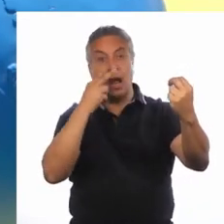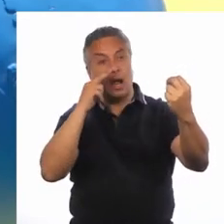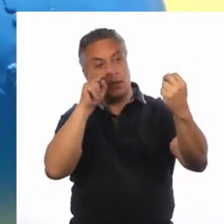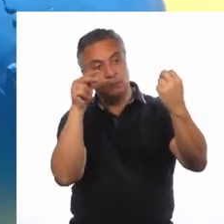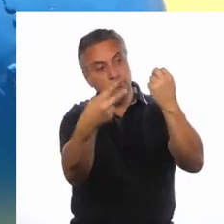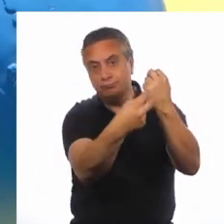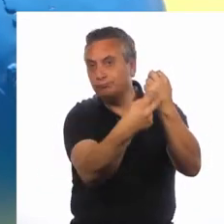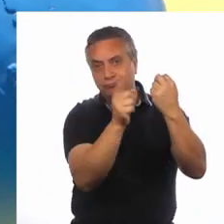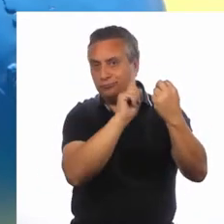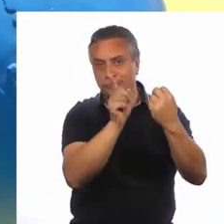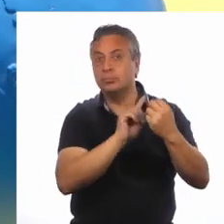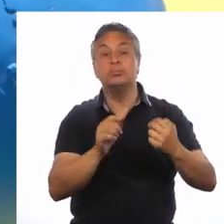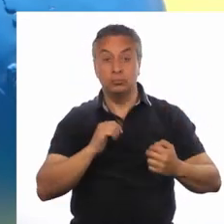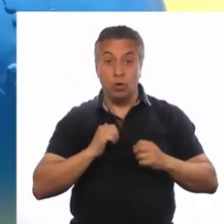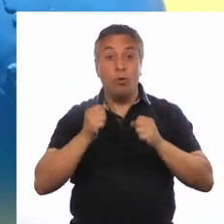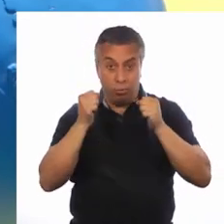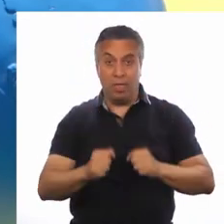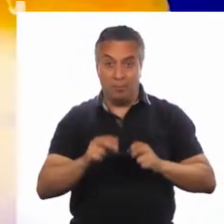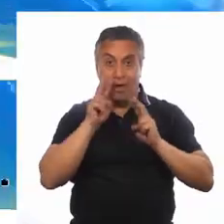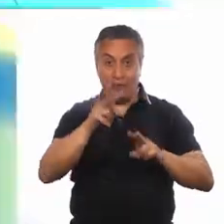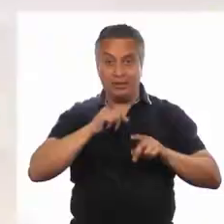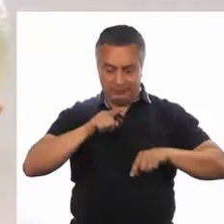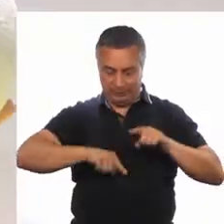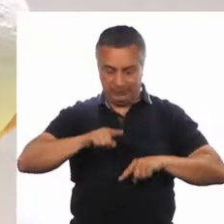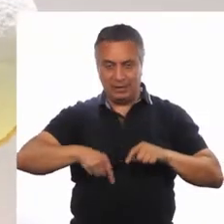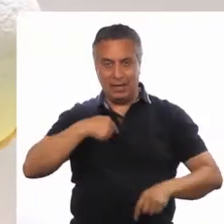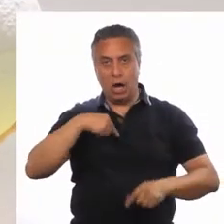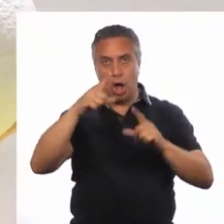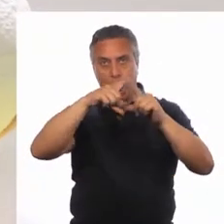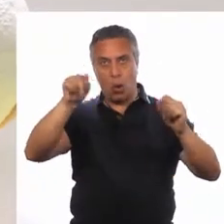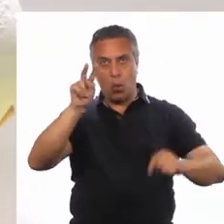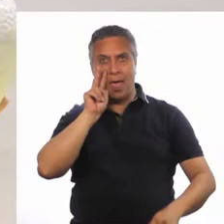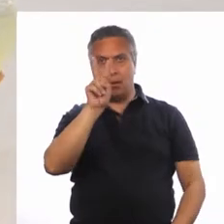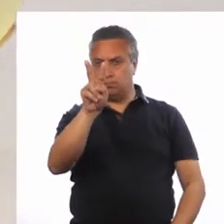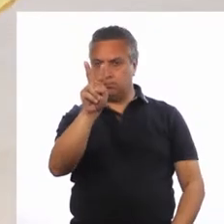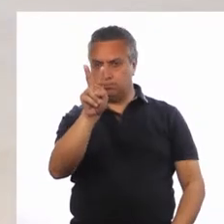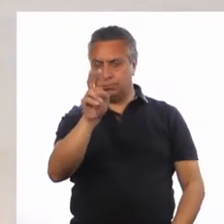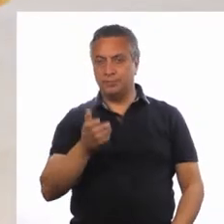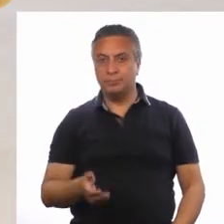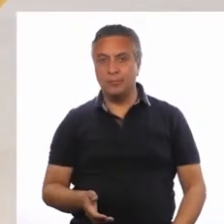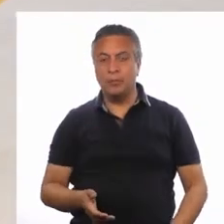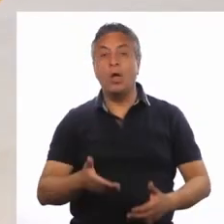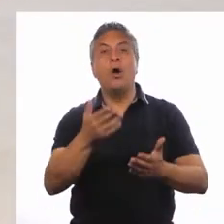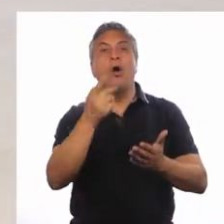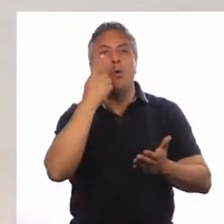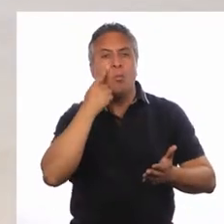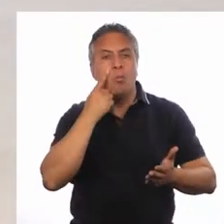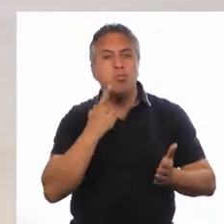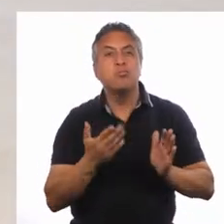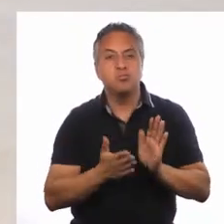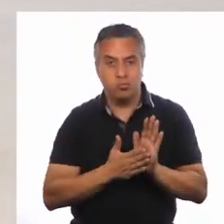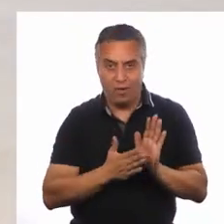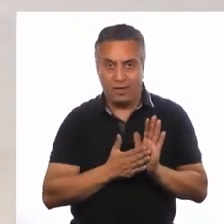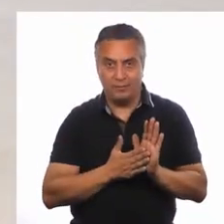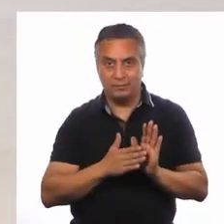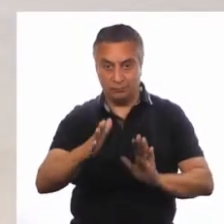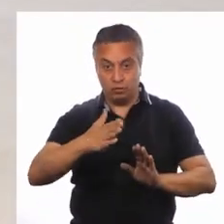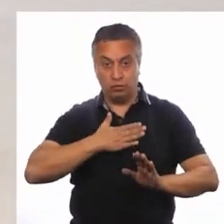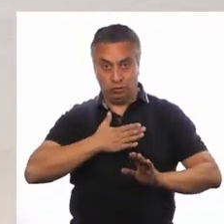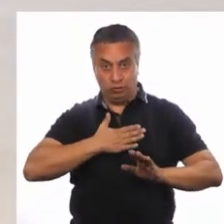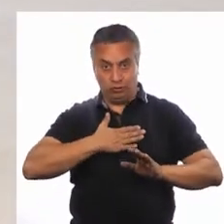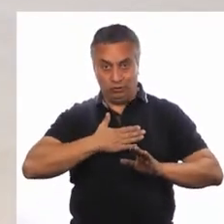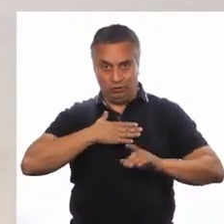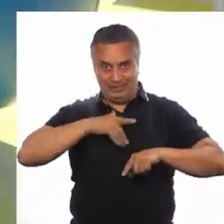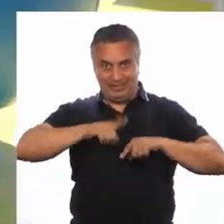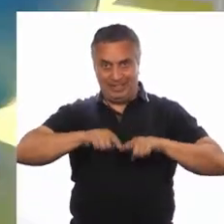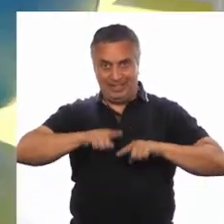solo mirando desde la Tierra nuestra luna. Para poner a prueba esto, yo seré la Tierra y haré girar la luna en